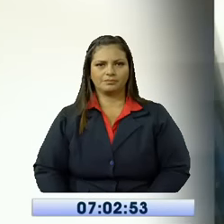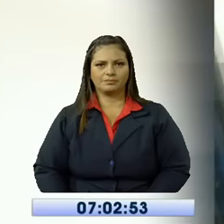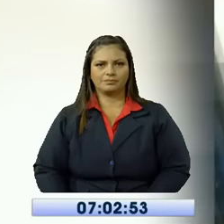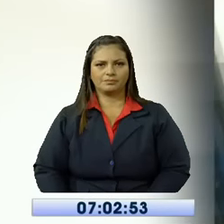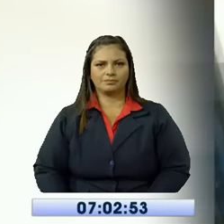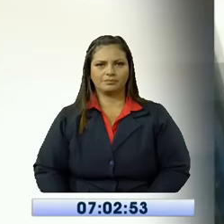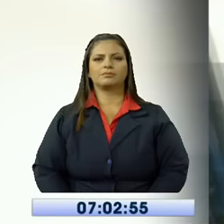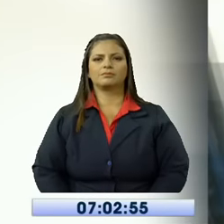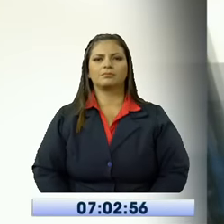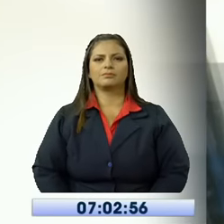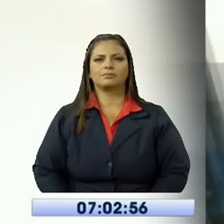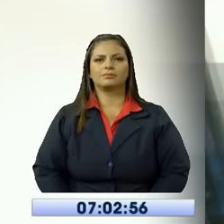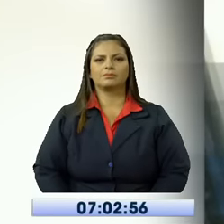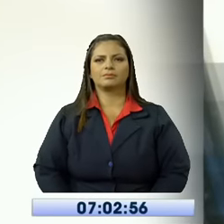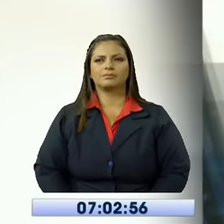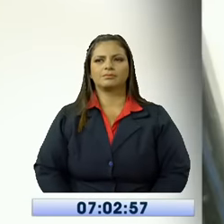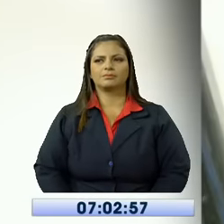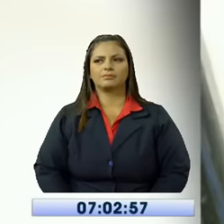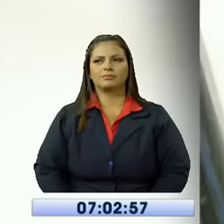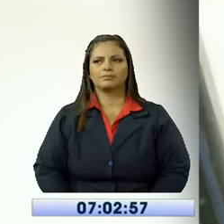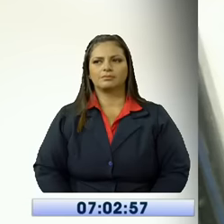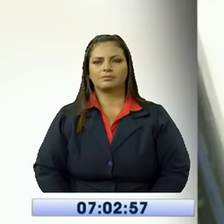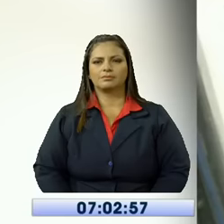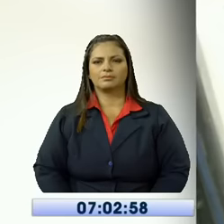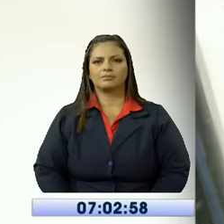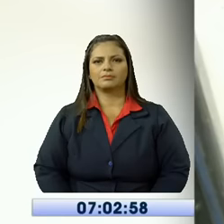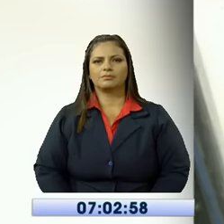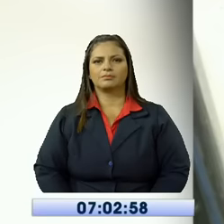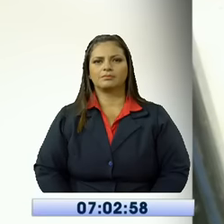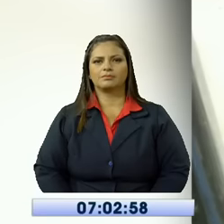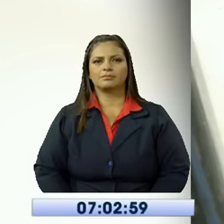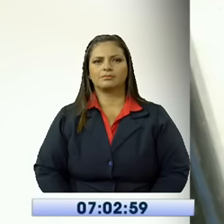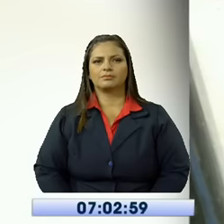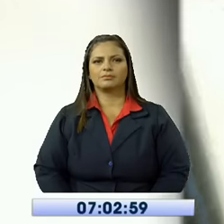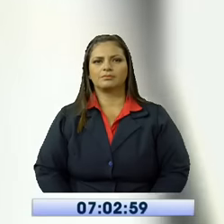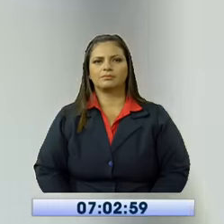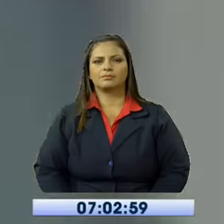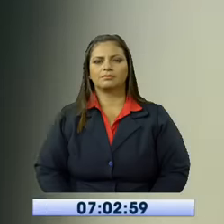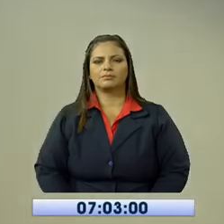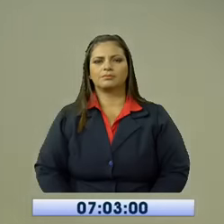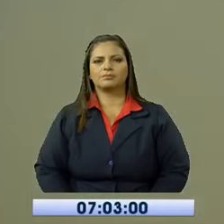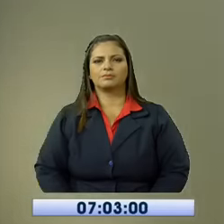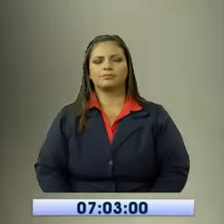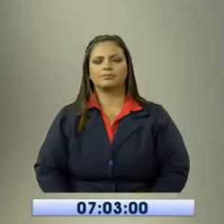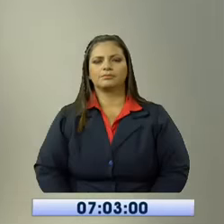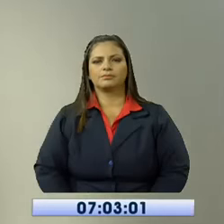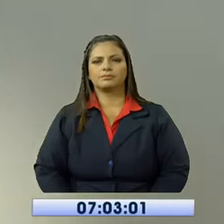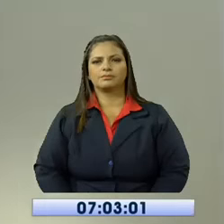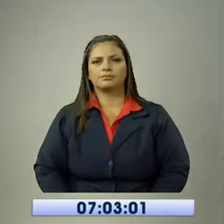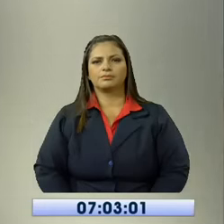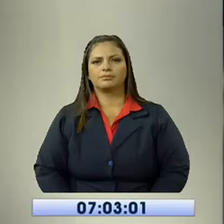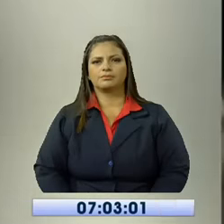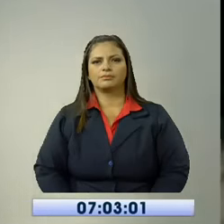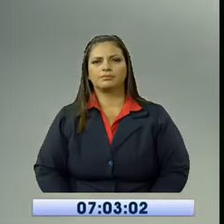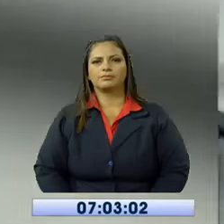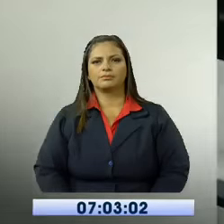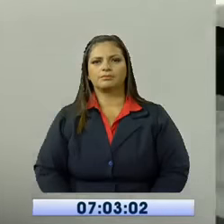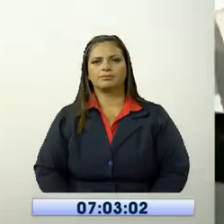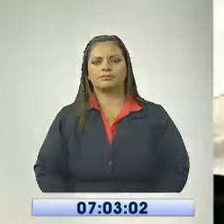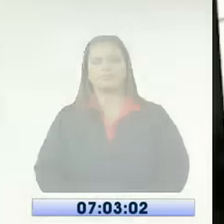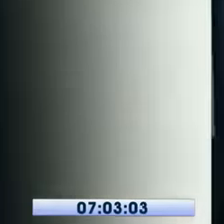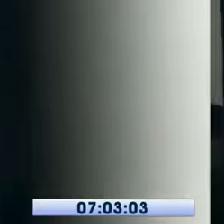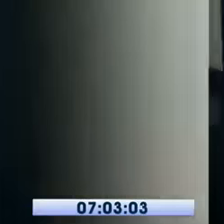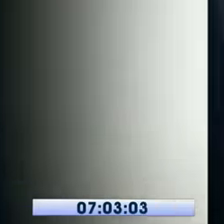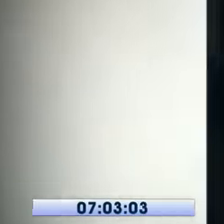está. No se pelee, que para usted también hay. No, sí, para Maquilón es todo. No, todo es Maquilón y usted. No, yo para no, usted. Yo vine desayunando,